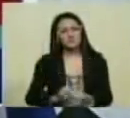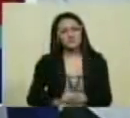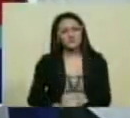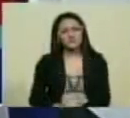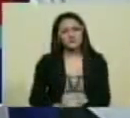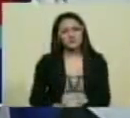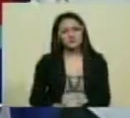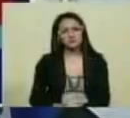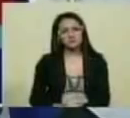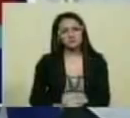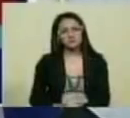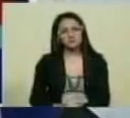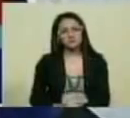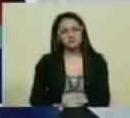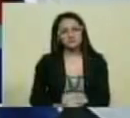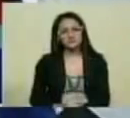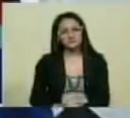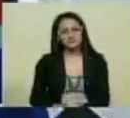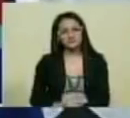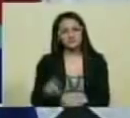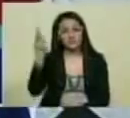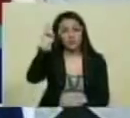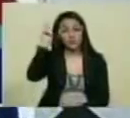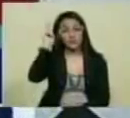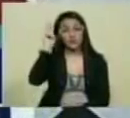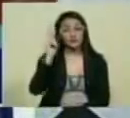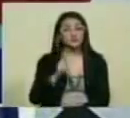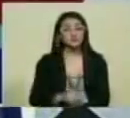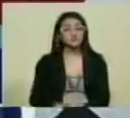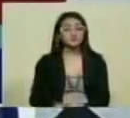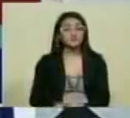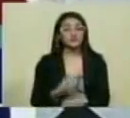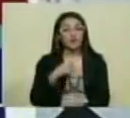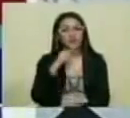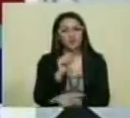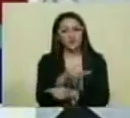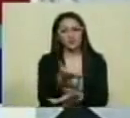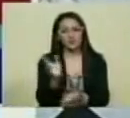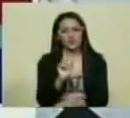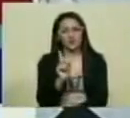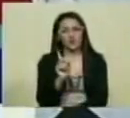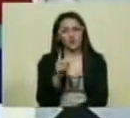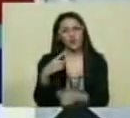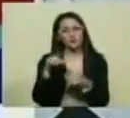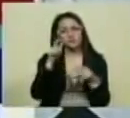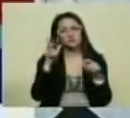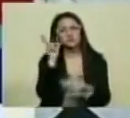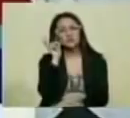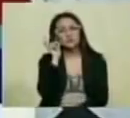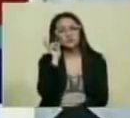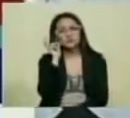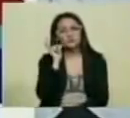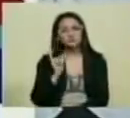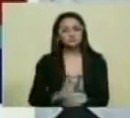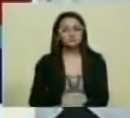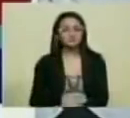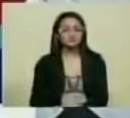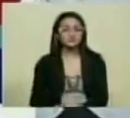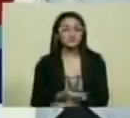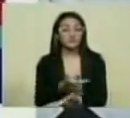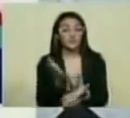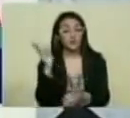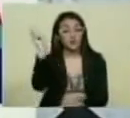sabe, los hermanos indígenas, esto no lo digo para ustedes, esto lo digo para los que nos están escuchando. Los hermanos